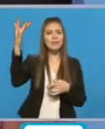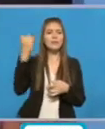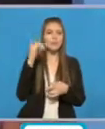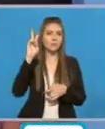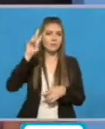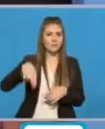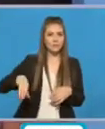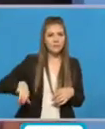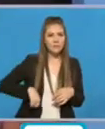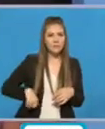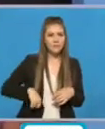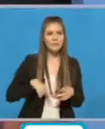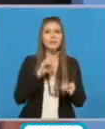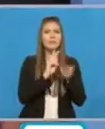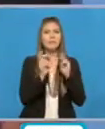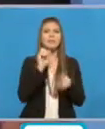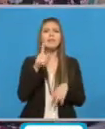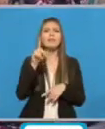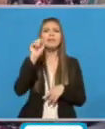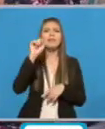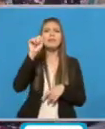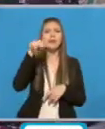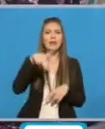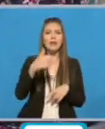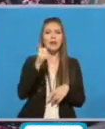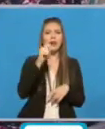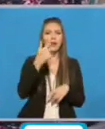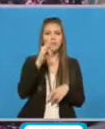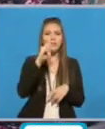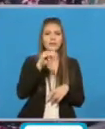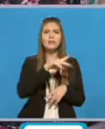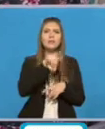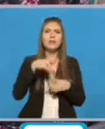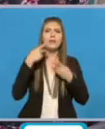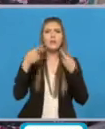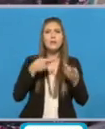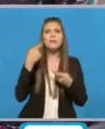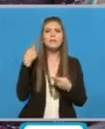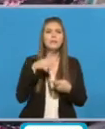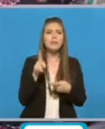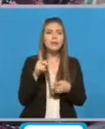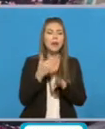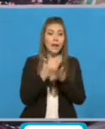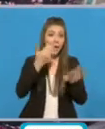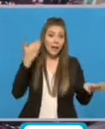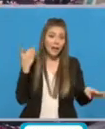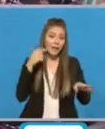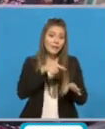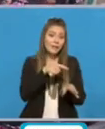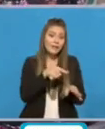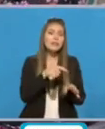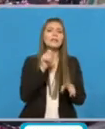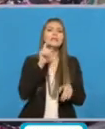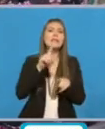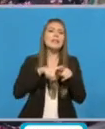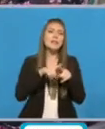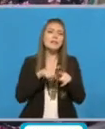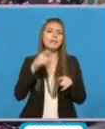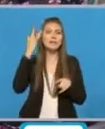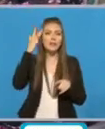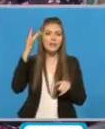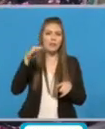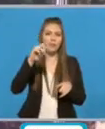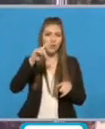bueno, platicábamos de San Agustín, y es que le hemos dado mucho peso a San Agustín, pero antes de San Agustín, Santa Mónica. Háblanos acerca de esta